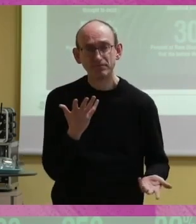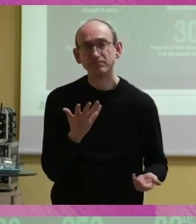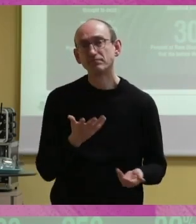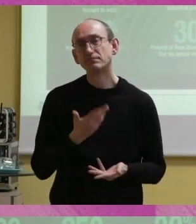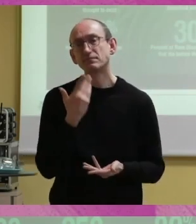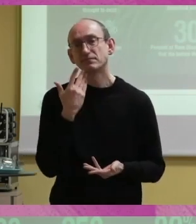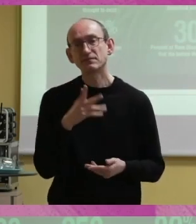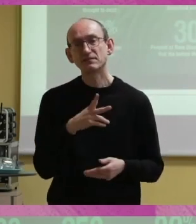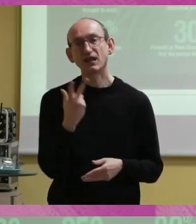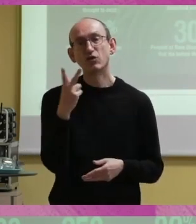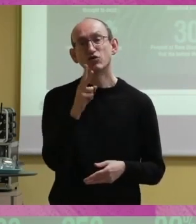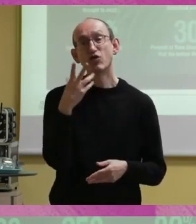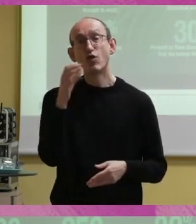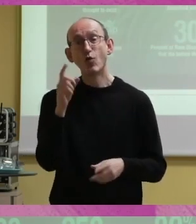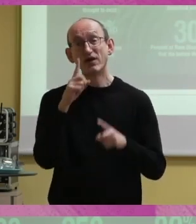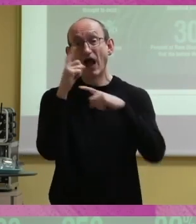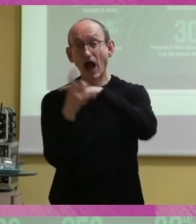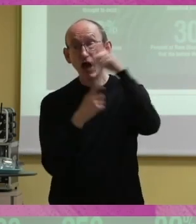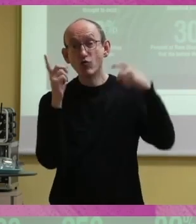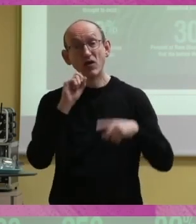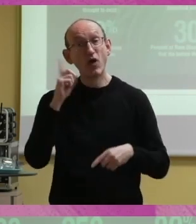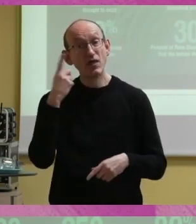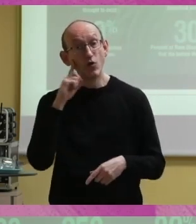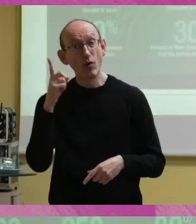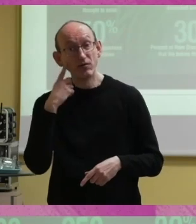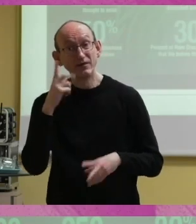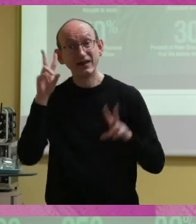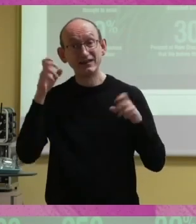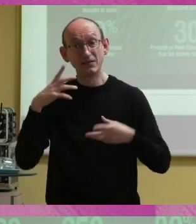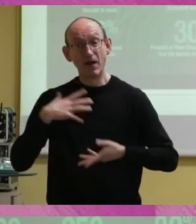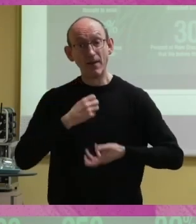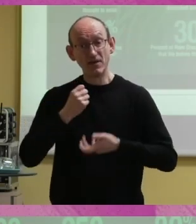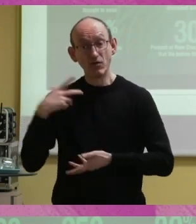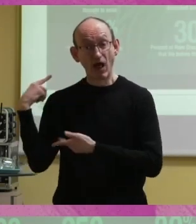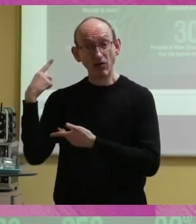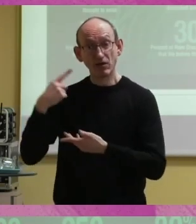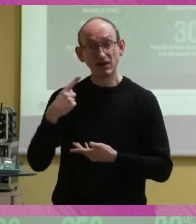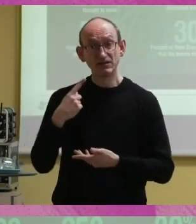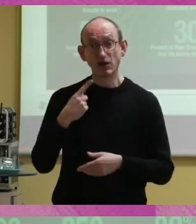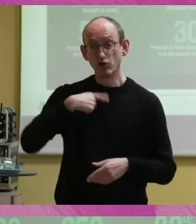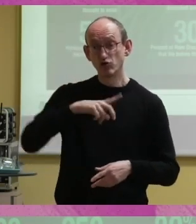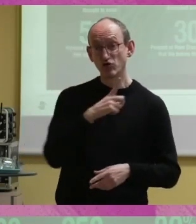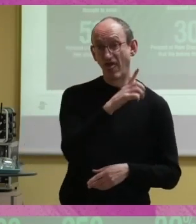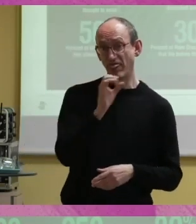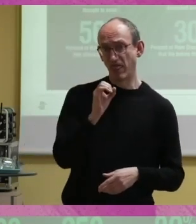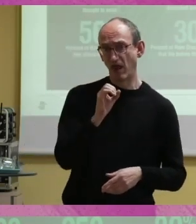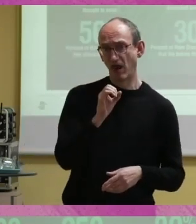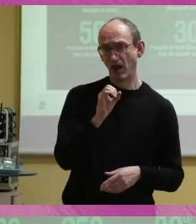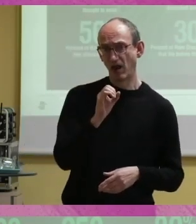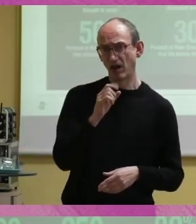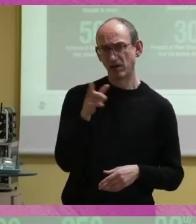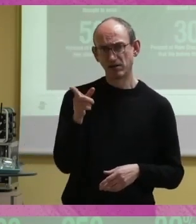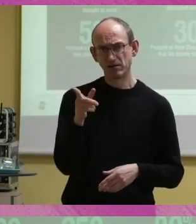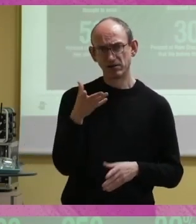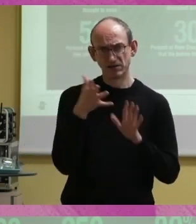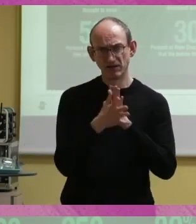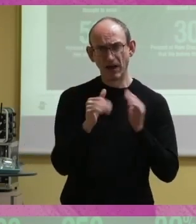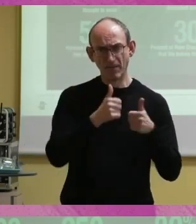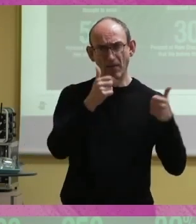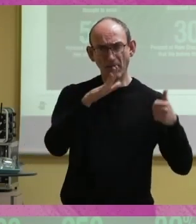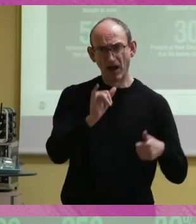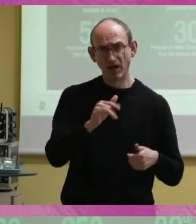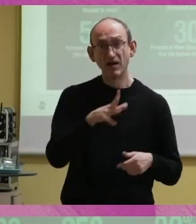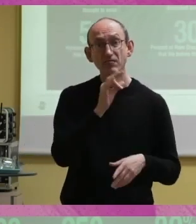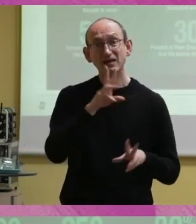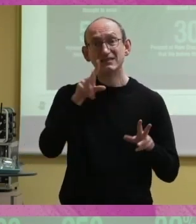se descubren 250 cada año, pues nosotros solo en metabólicas hereditarias describimos 100. O sea que seguramente hay muchas más. Y esto va increciendo también